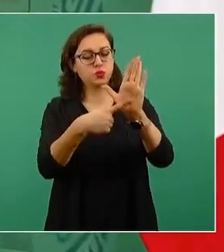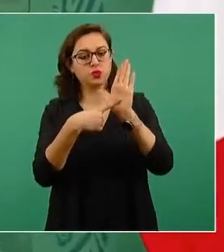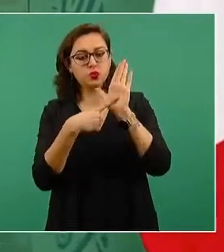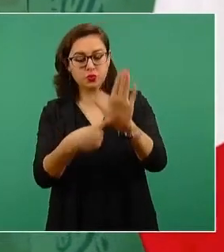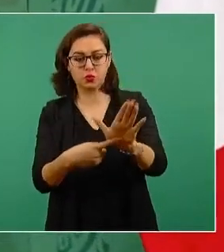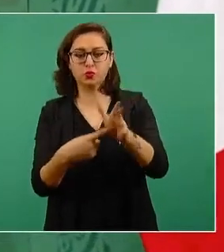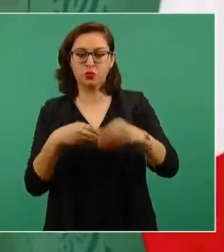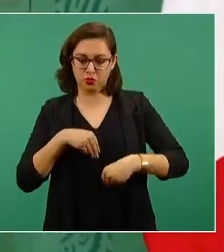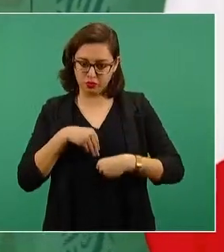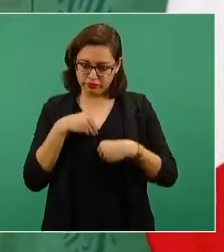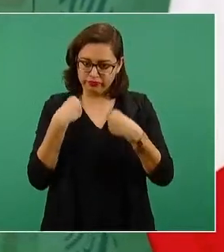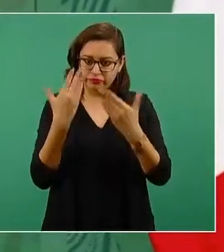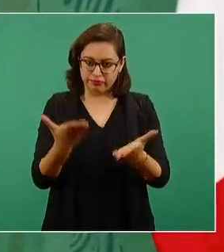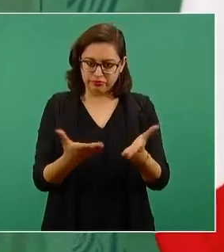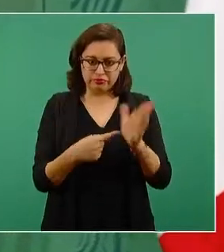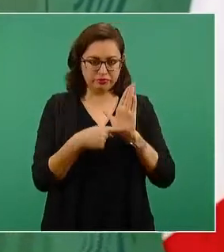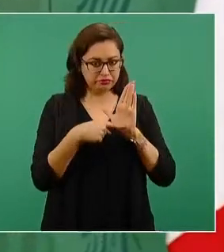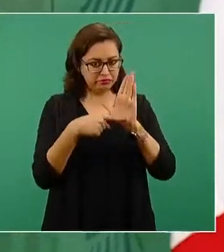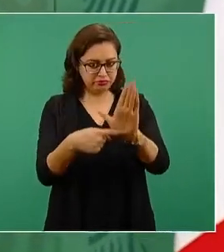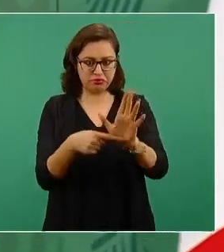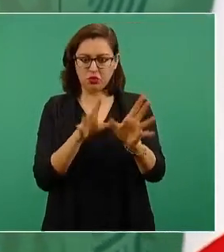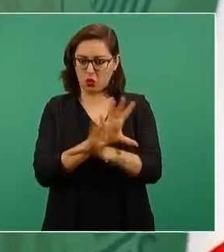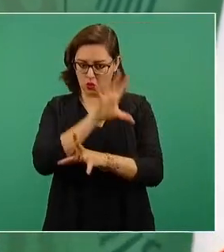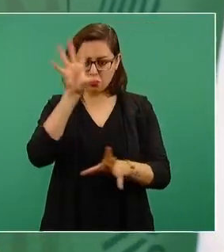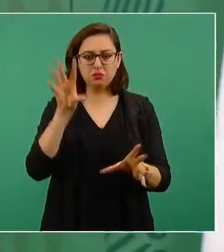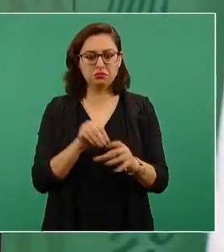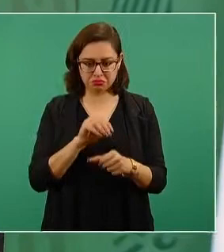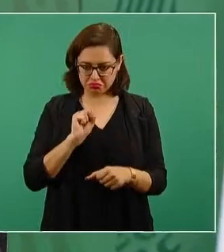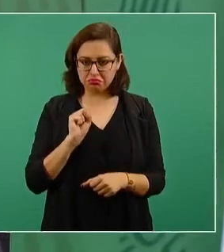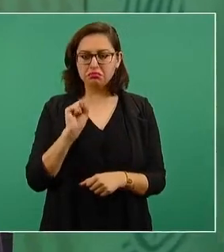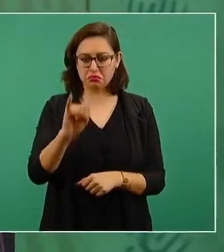hay libertad plena,